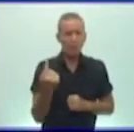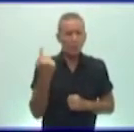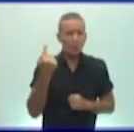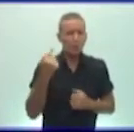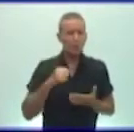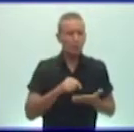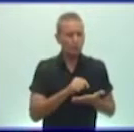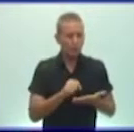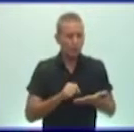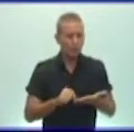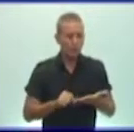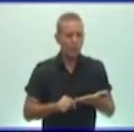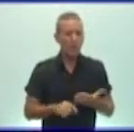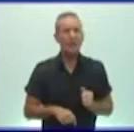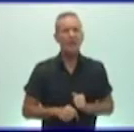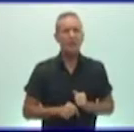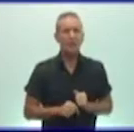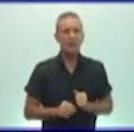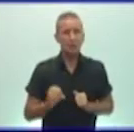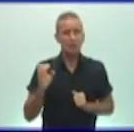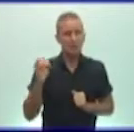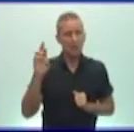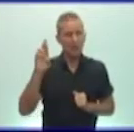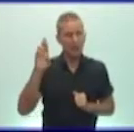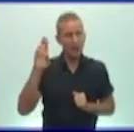orden del ejercicio.